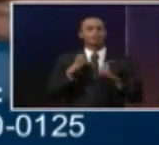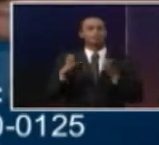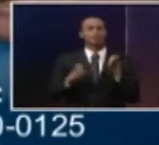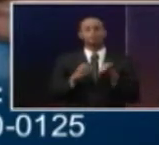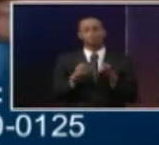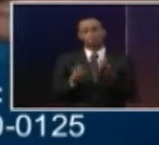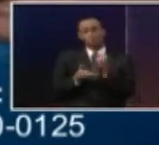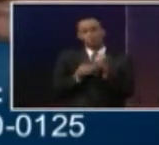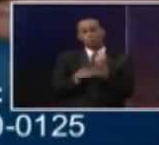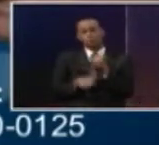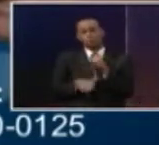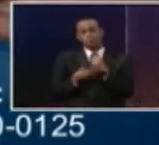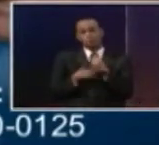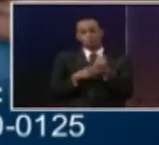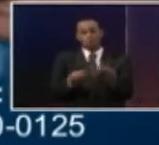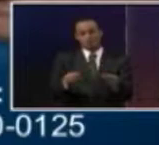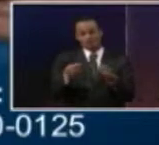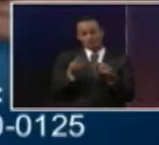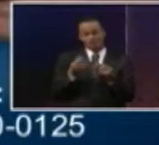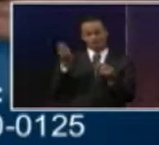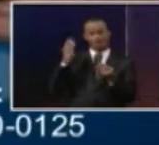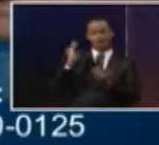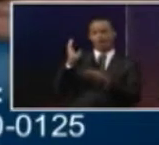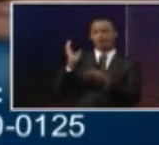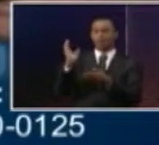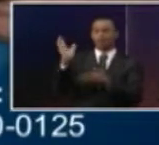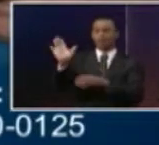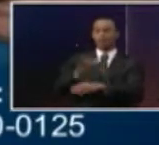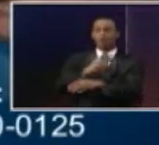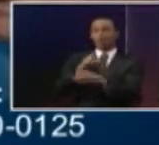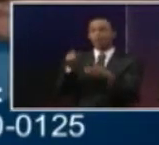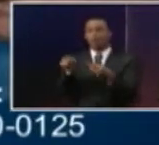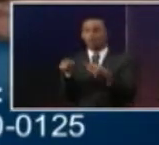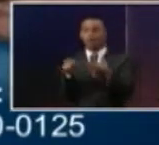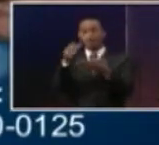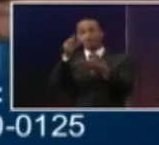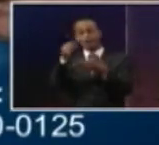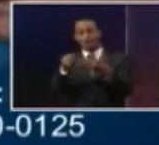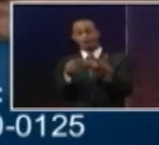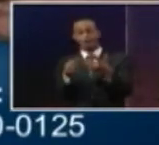las cositas, que si esta etiqueta que fue un concierto, este papelito,